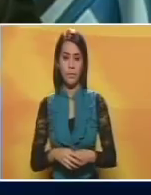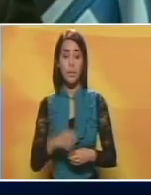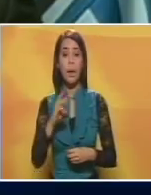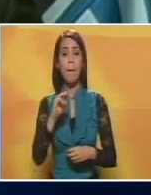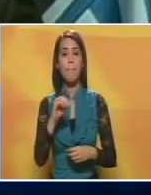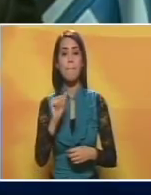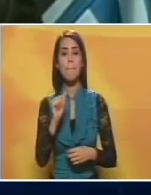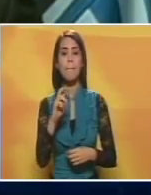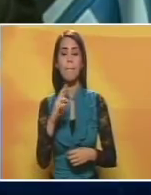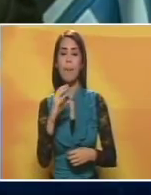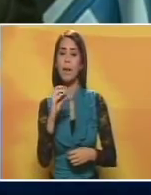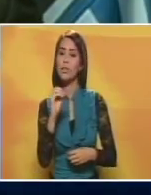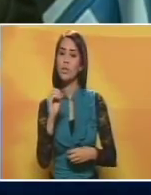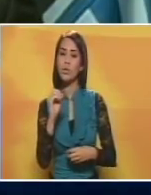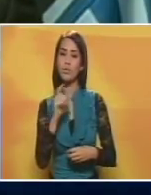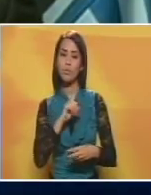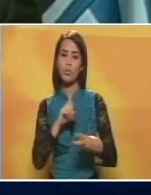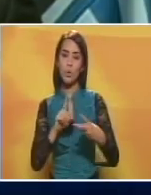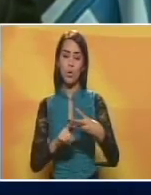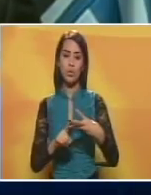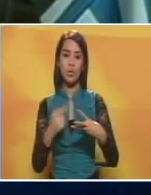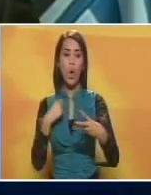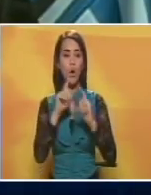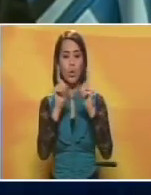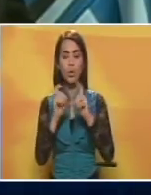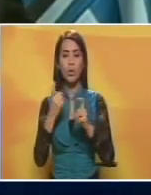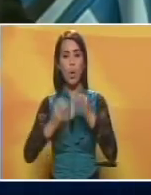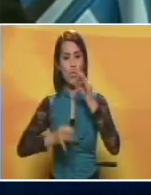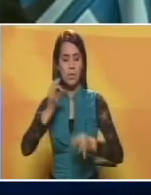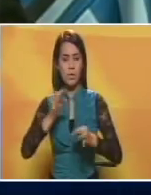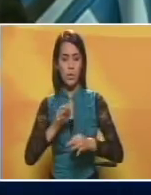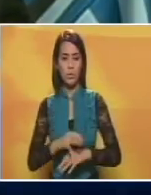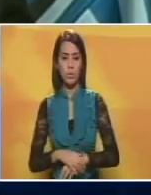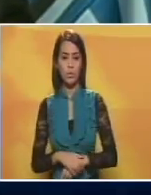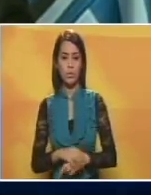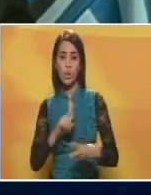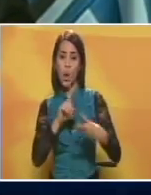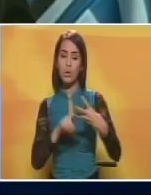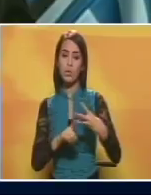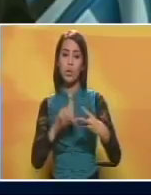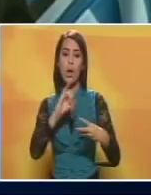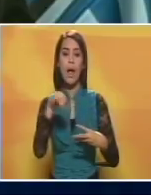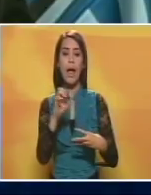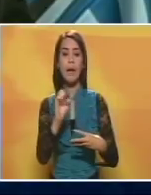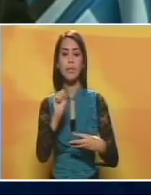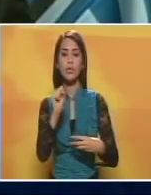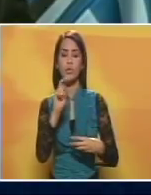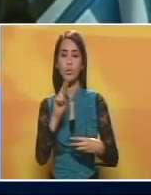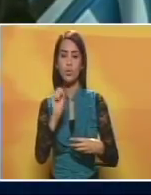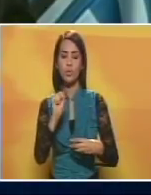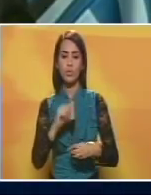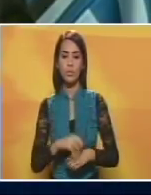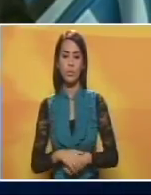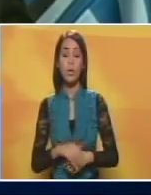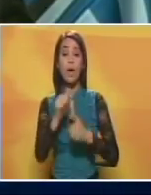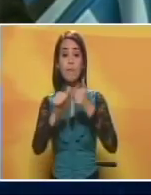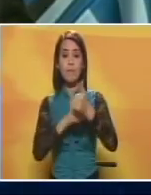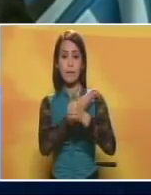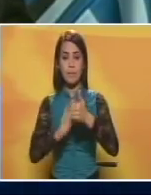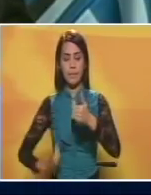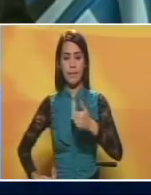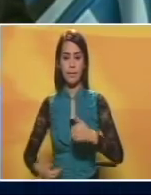Marco Tulio Ortega Vargas, consultor jurídico; Jesús Guillermo Irausquín Herrera,